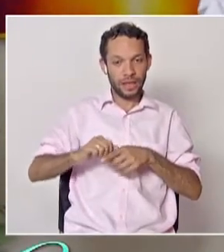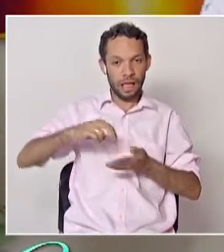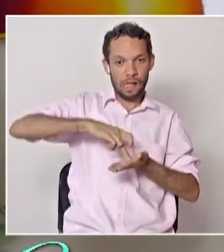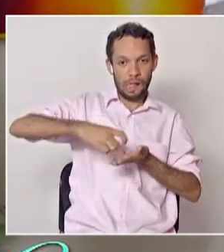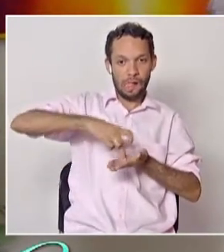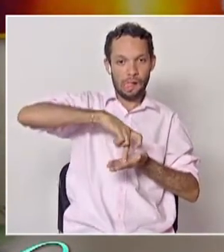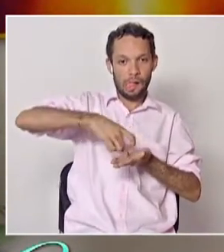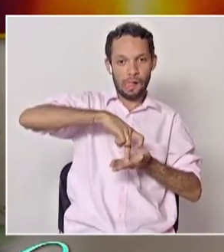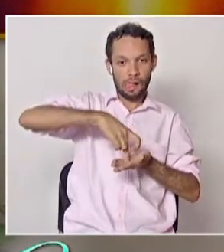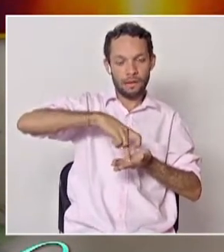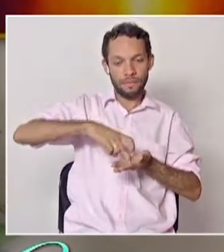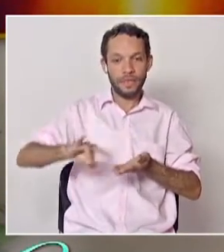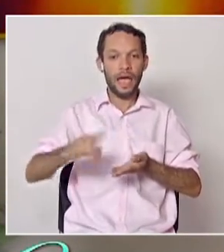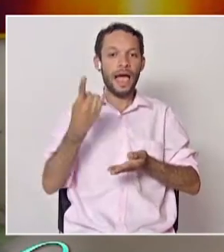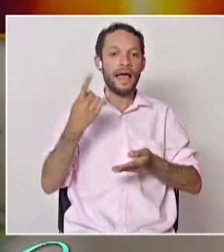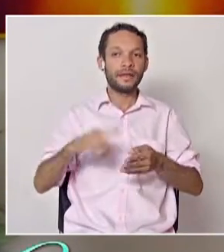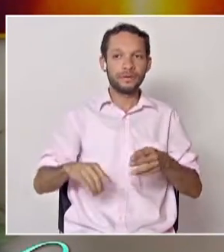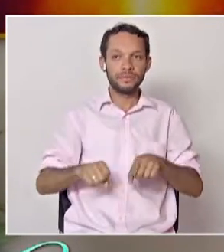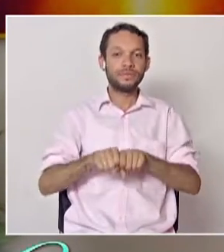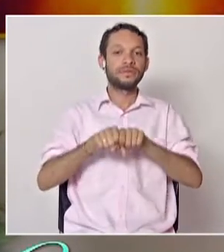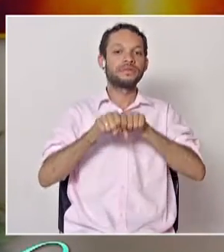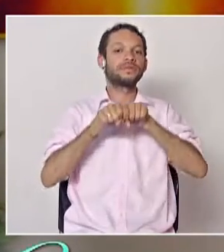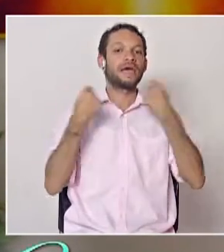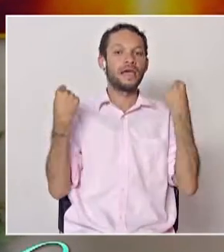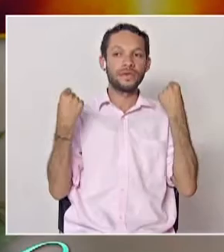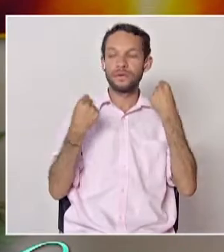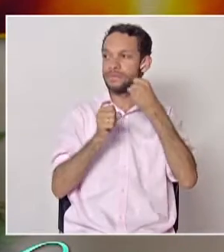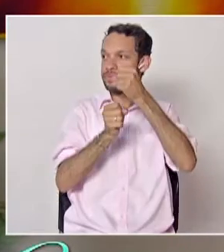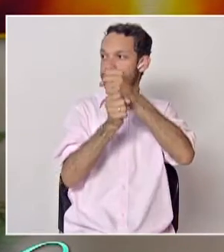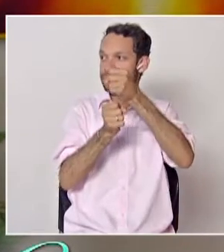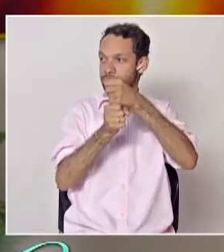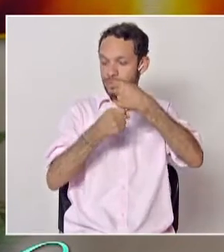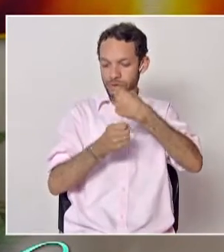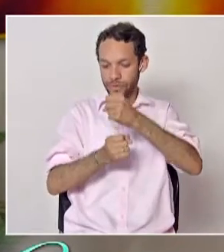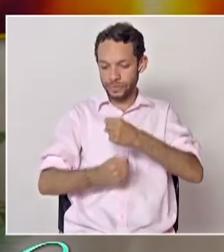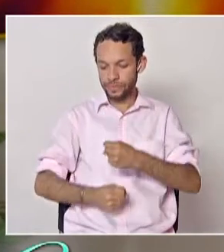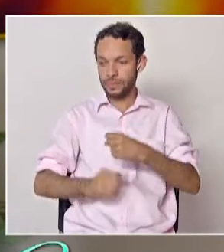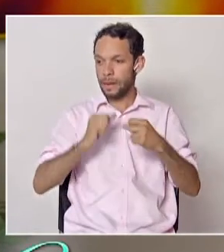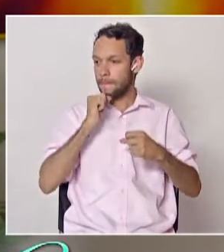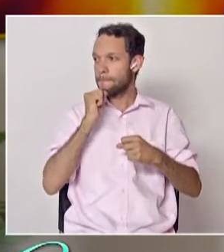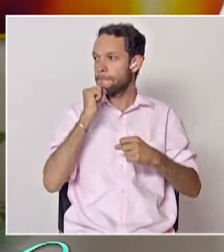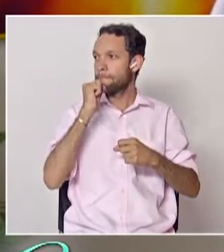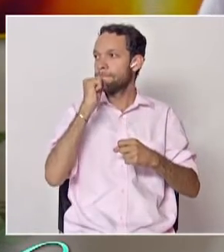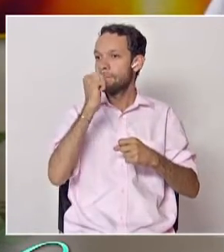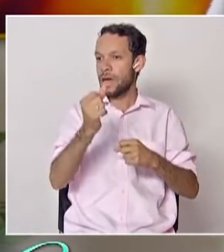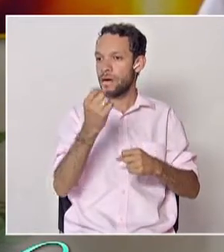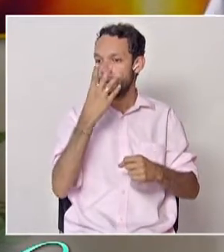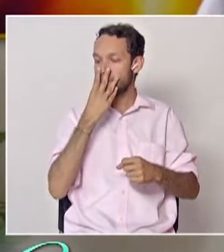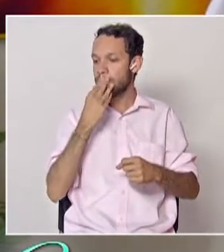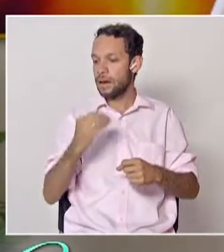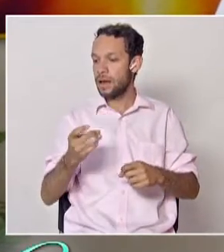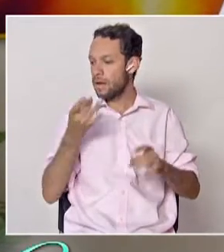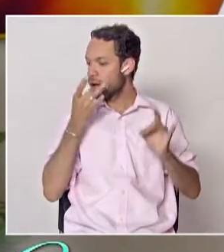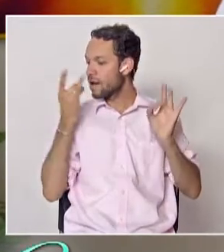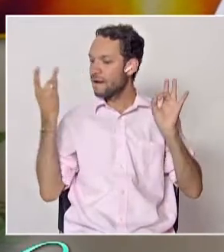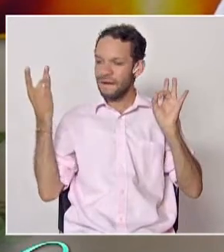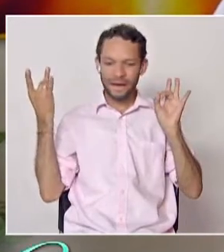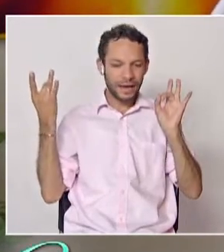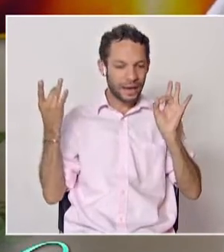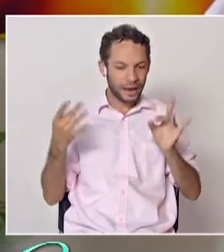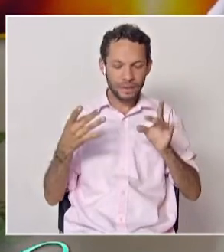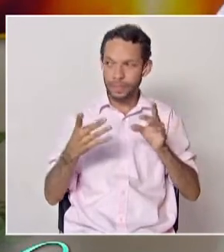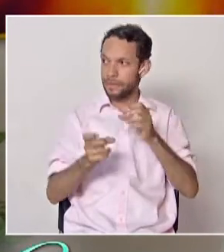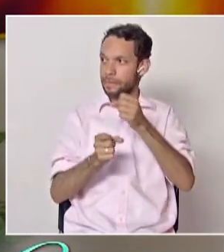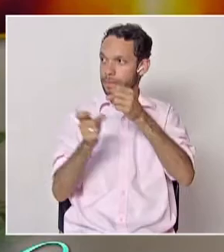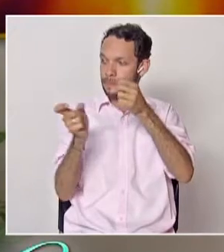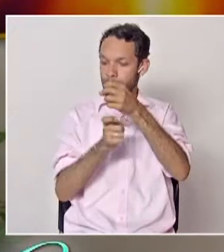caer. Y en ese ejercicio de ponerse las famosas medias es donde, claro, yo estoy en esta posición y la